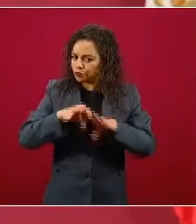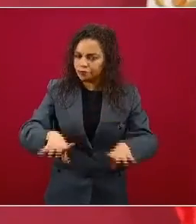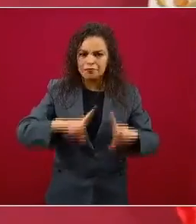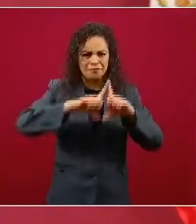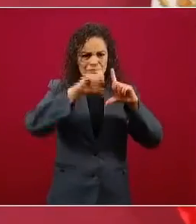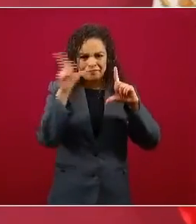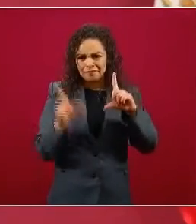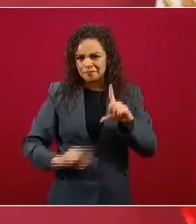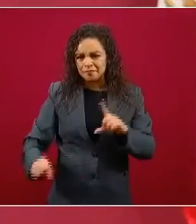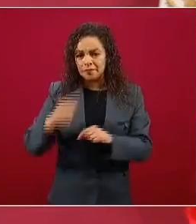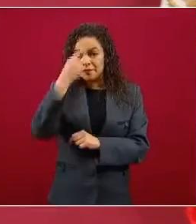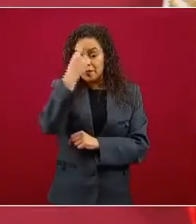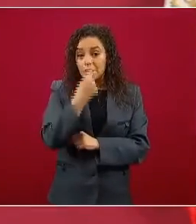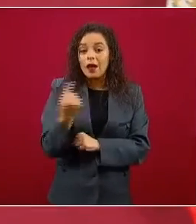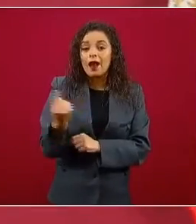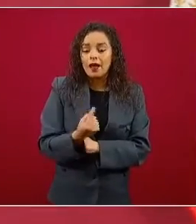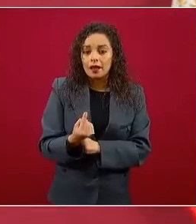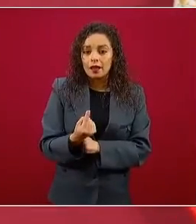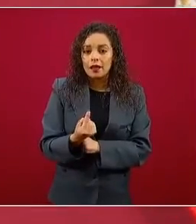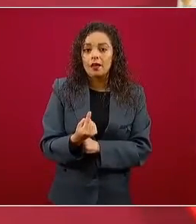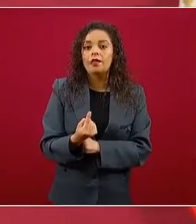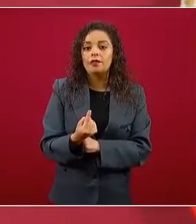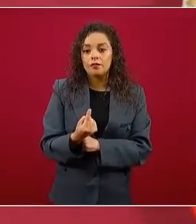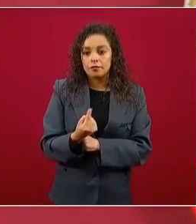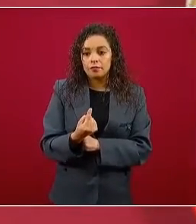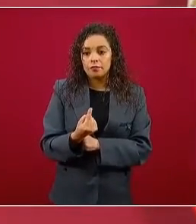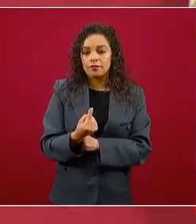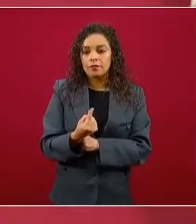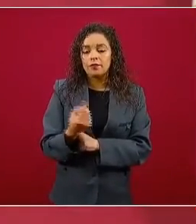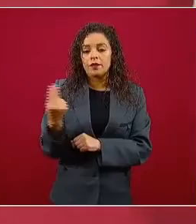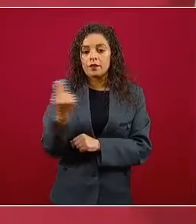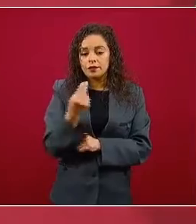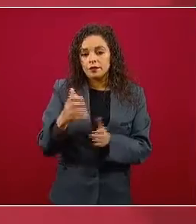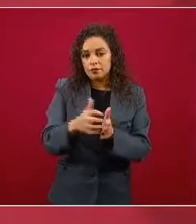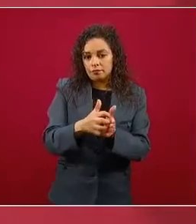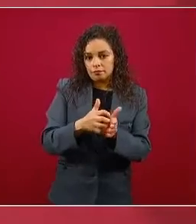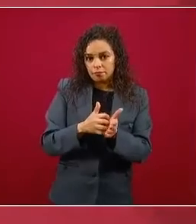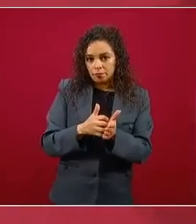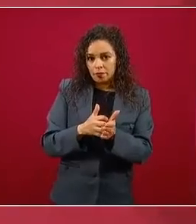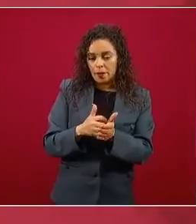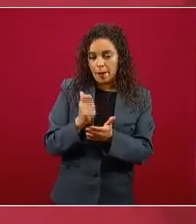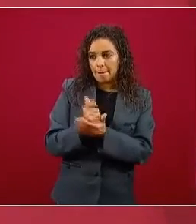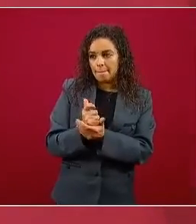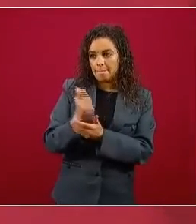que haya disminución de sueldos,